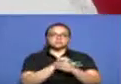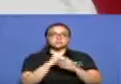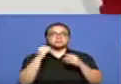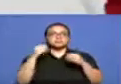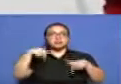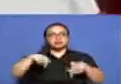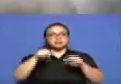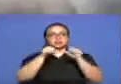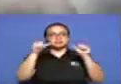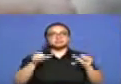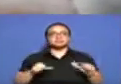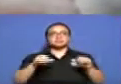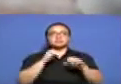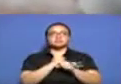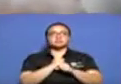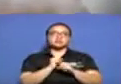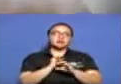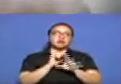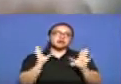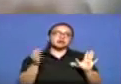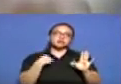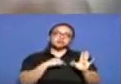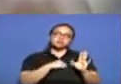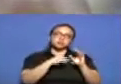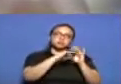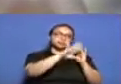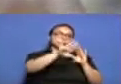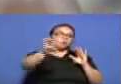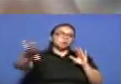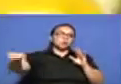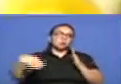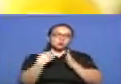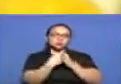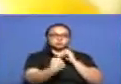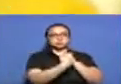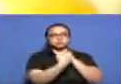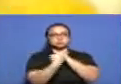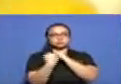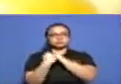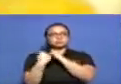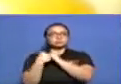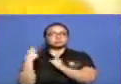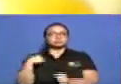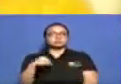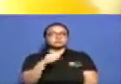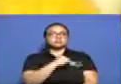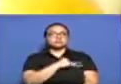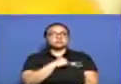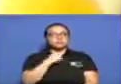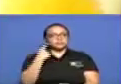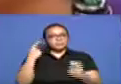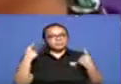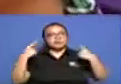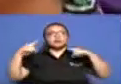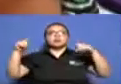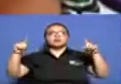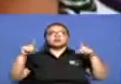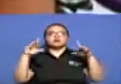ejecutarlo. Obviamente hemos recibido todo el apoyo de la parte de la dirección ejecutiva y la parte administrativa para lograr